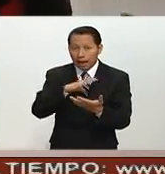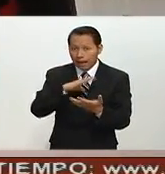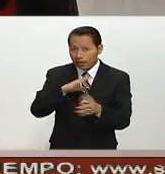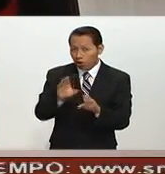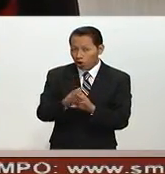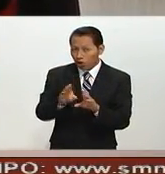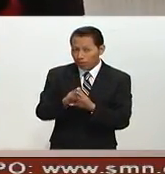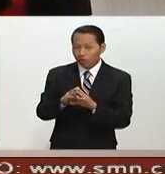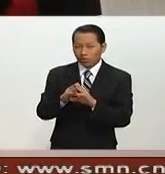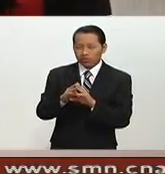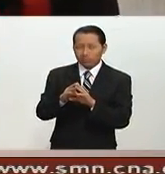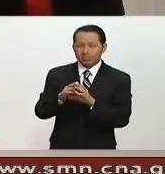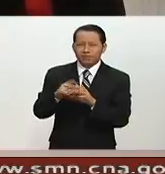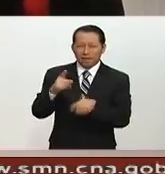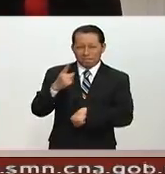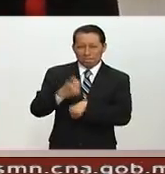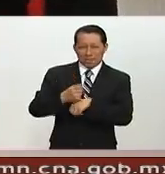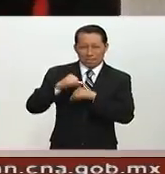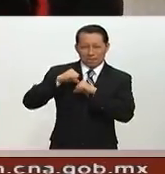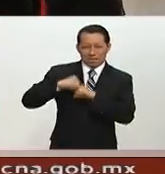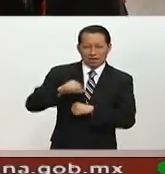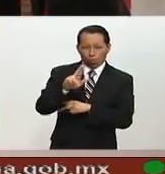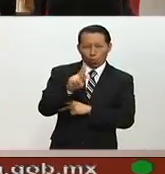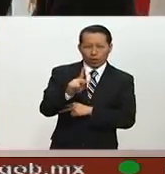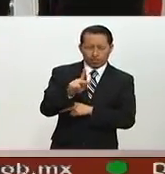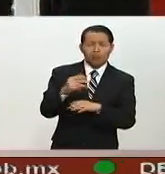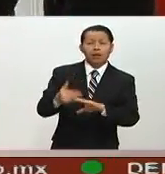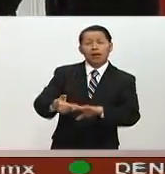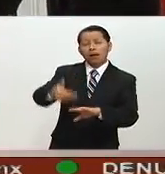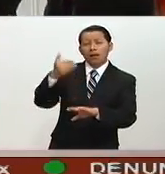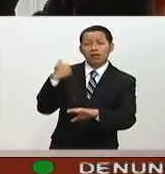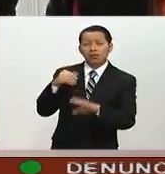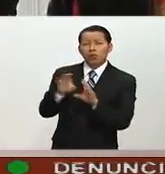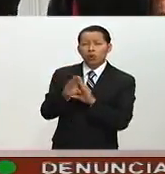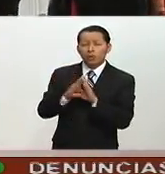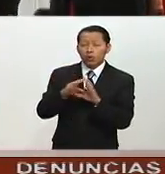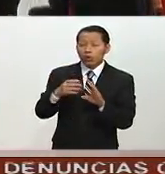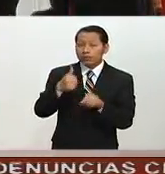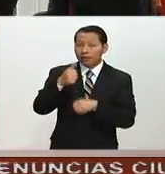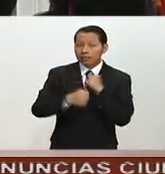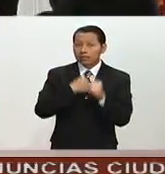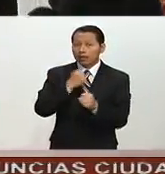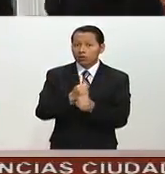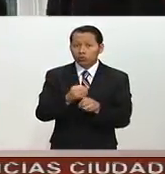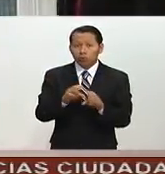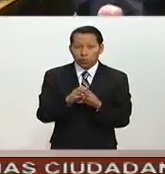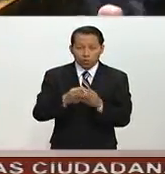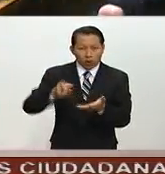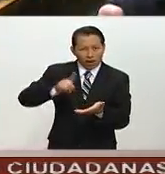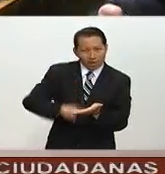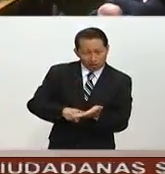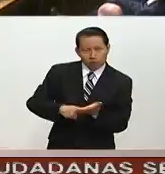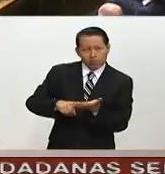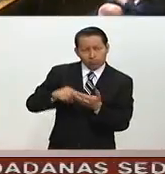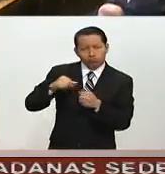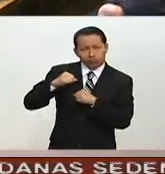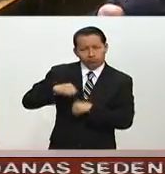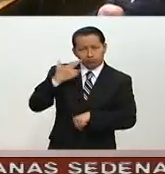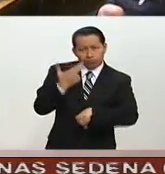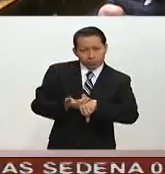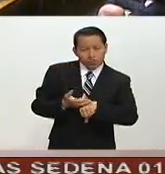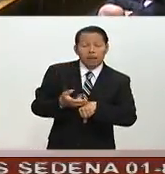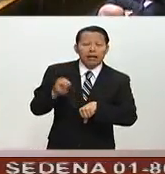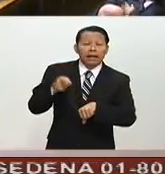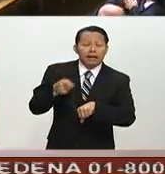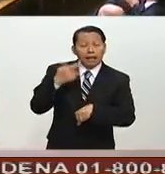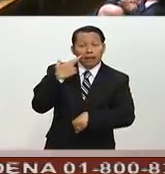de ser primer ministro del Reino Unido, cumplió 6 años como ministra del Interior. Es decir, a ella le tocó